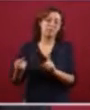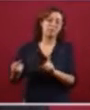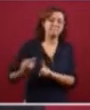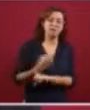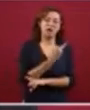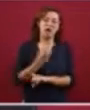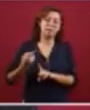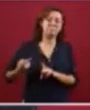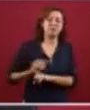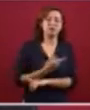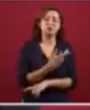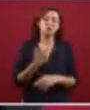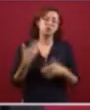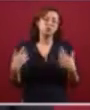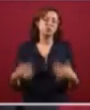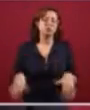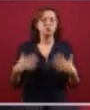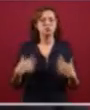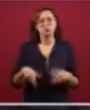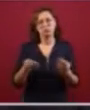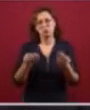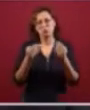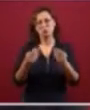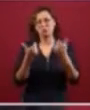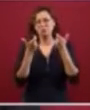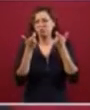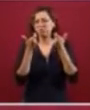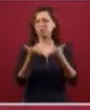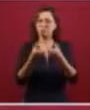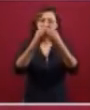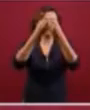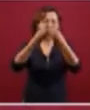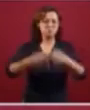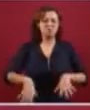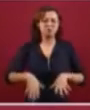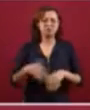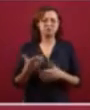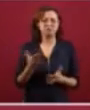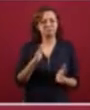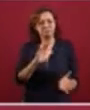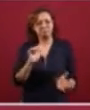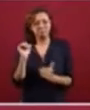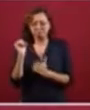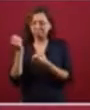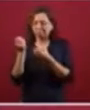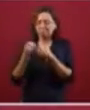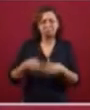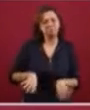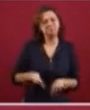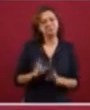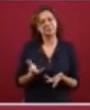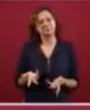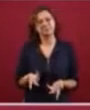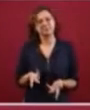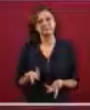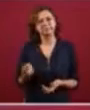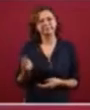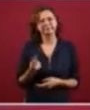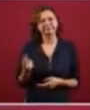dinero que deja de recibirse en la hacienda pública.